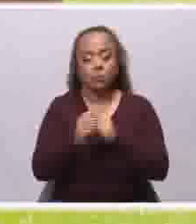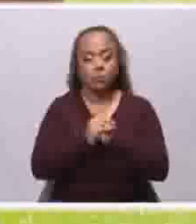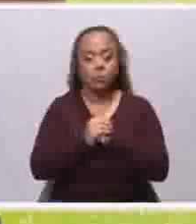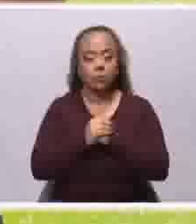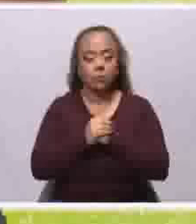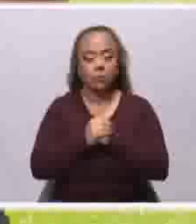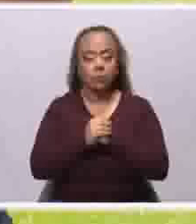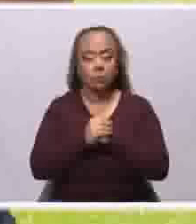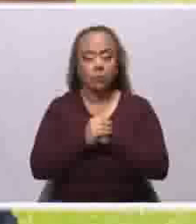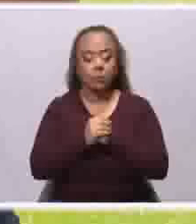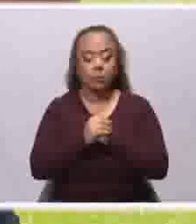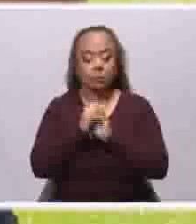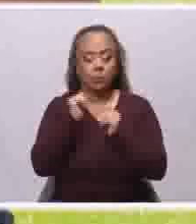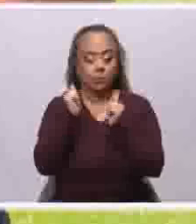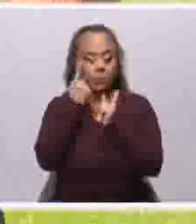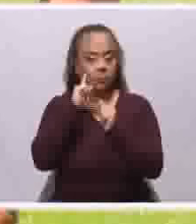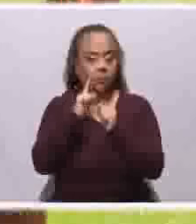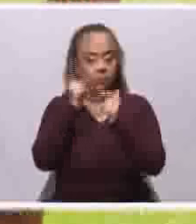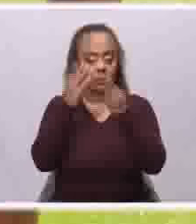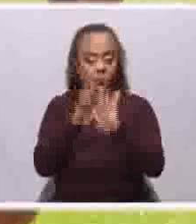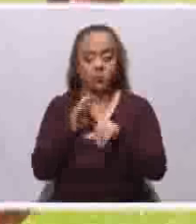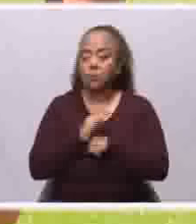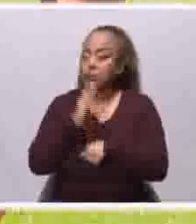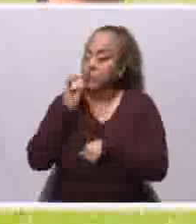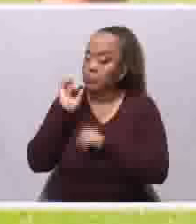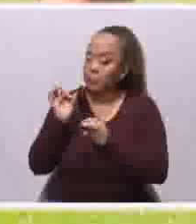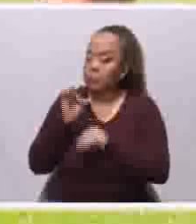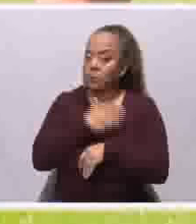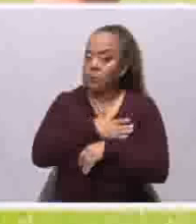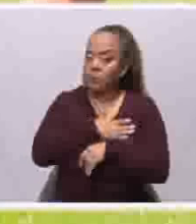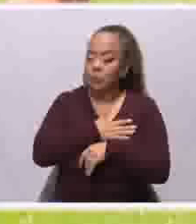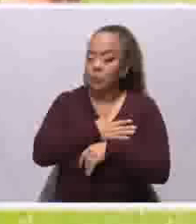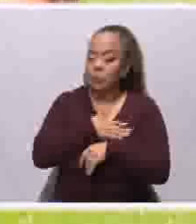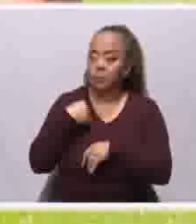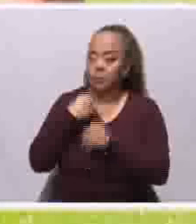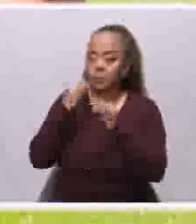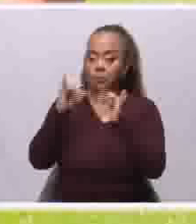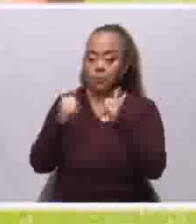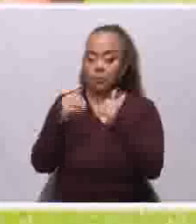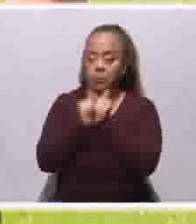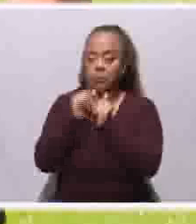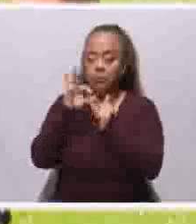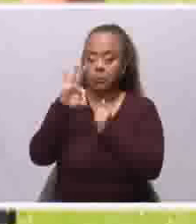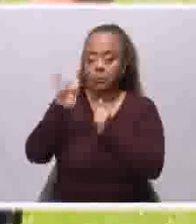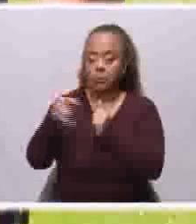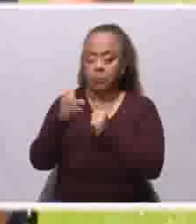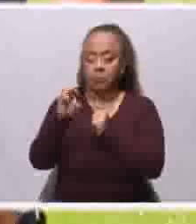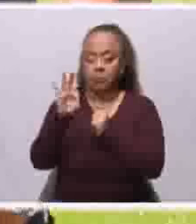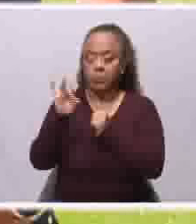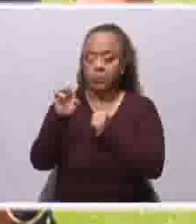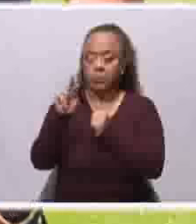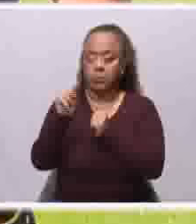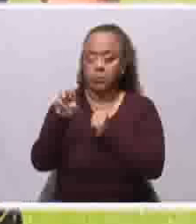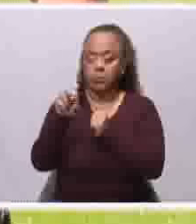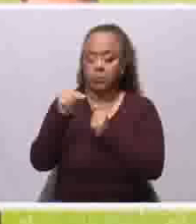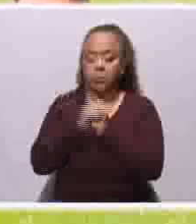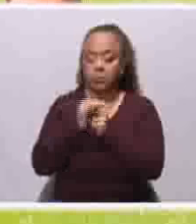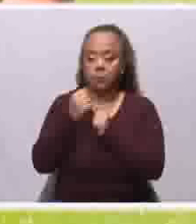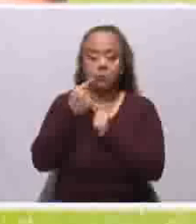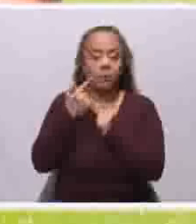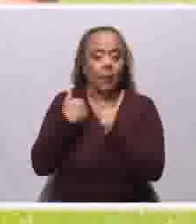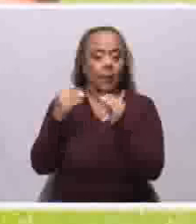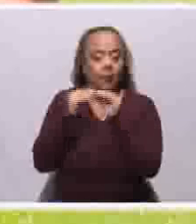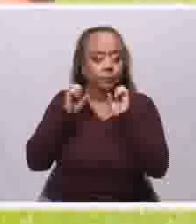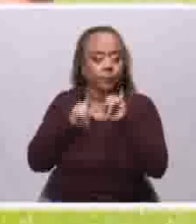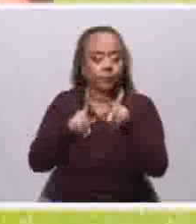que aó muy bien a mí me gusta mucho Cuando juega con Jefferson porque tiene la posibilidad de pisar el área de ser un jugador poco